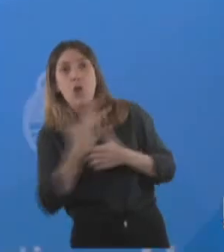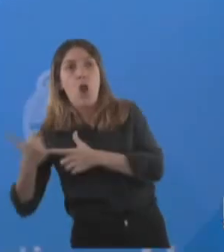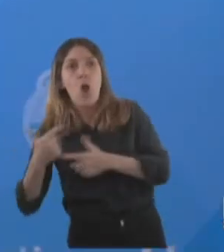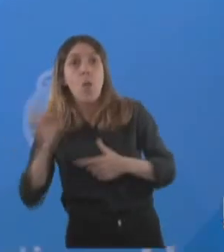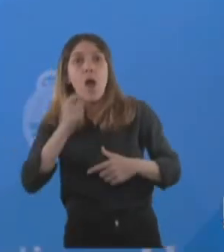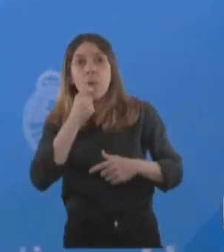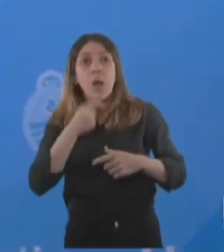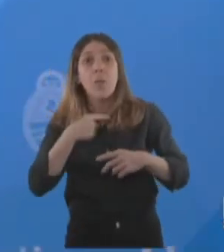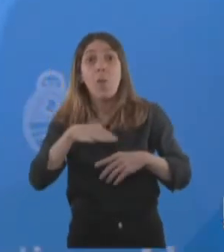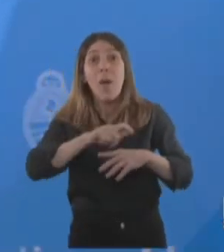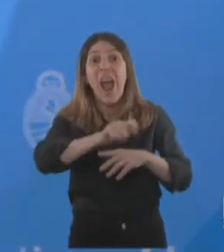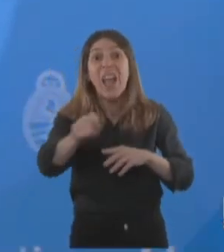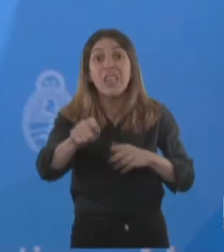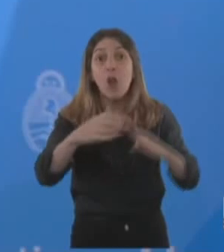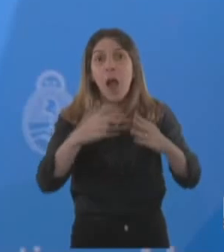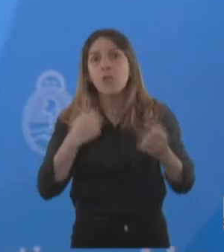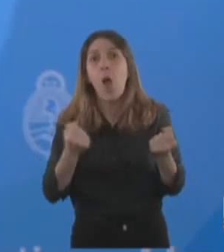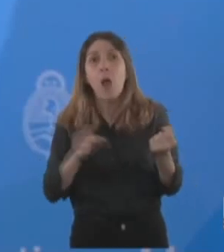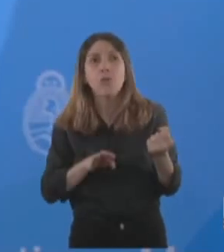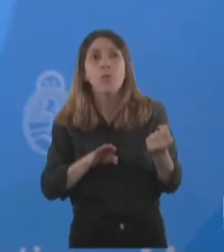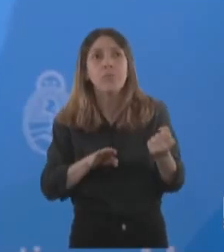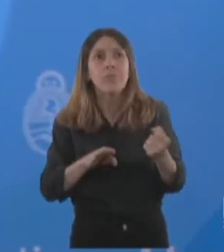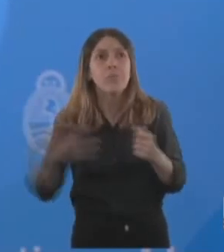le pega un tiro y se lleva su auto.